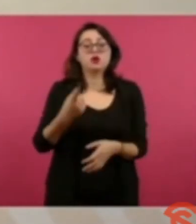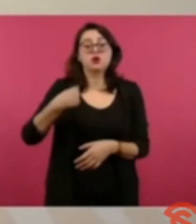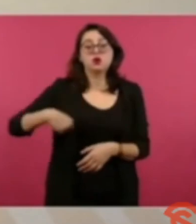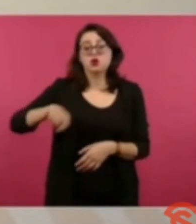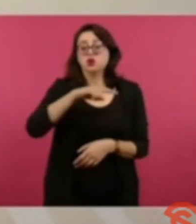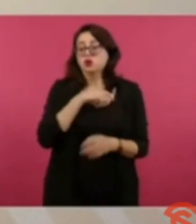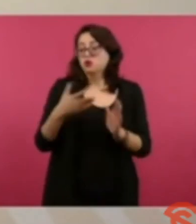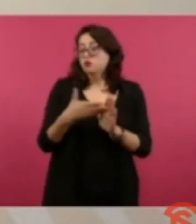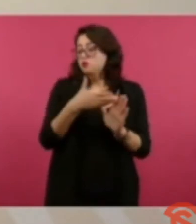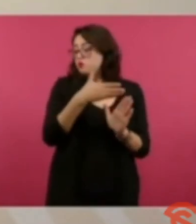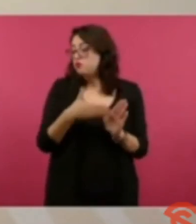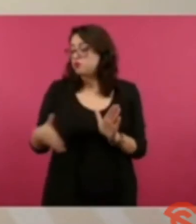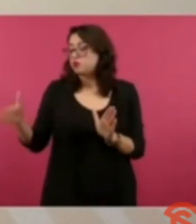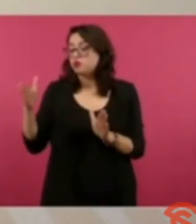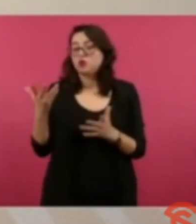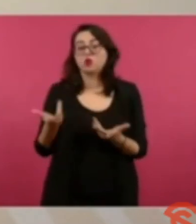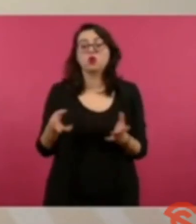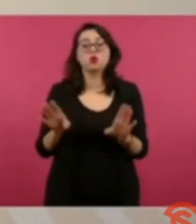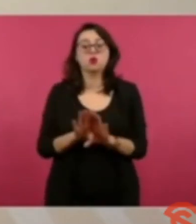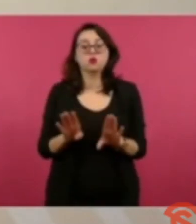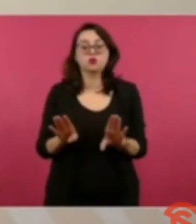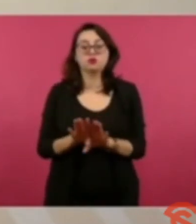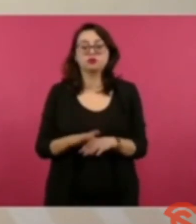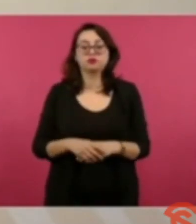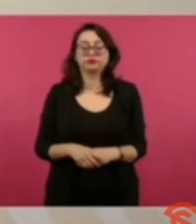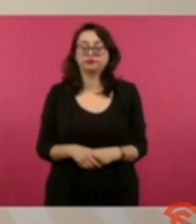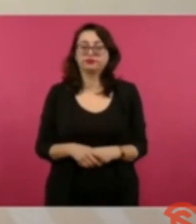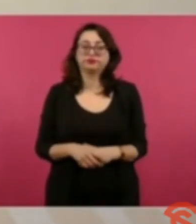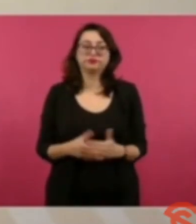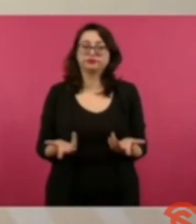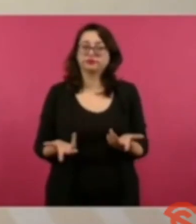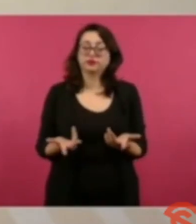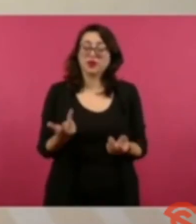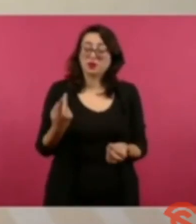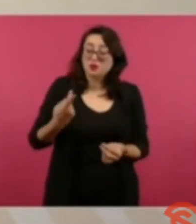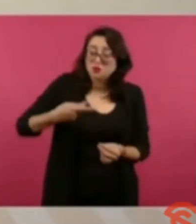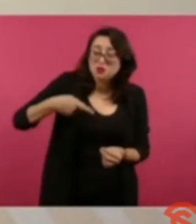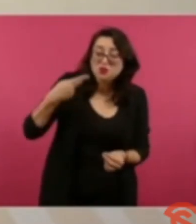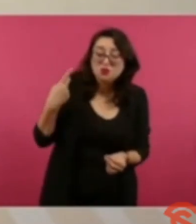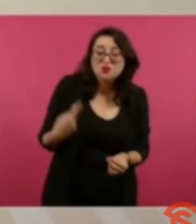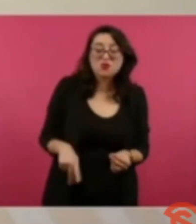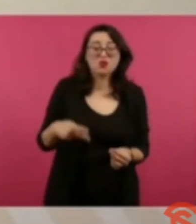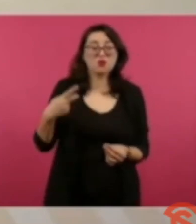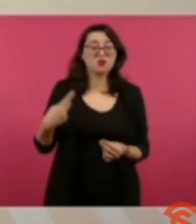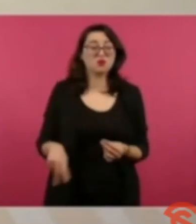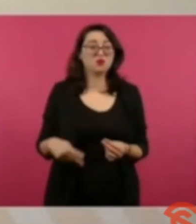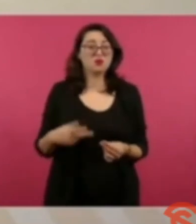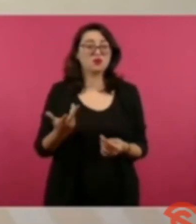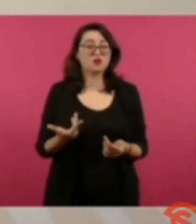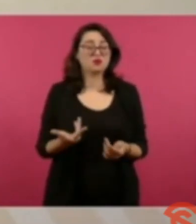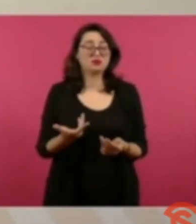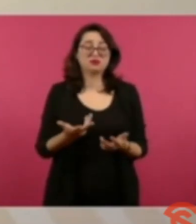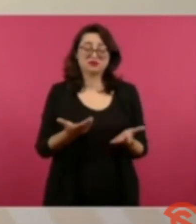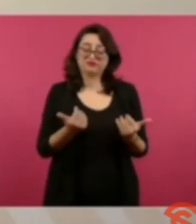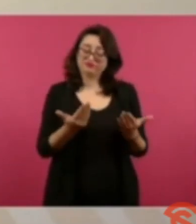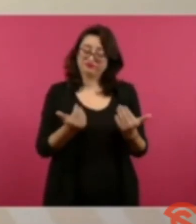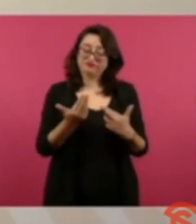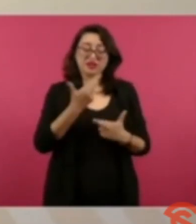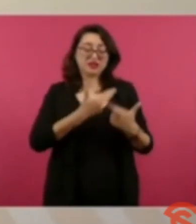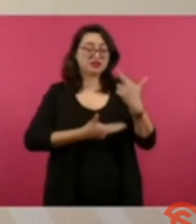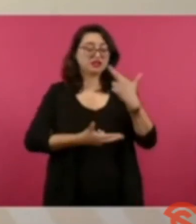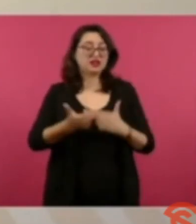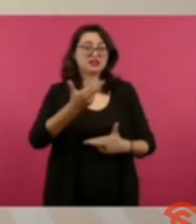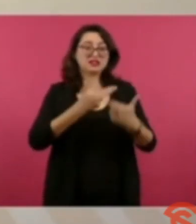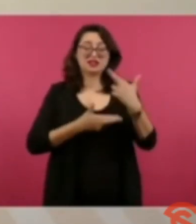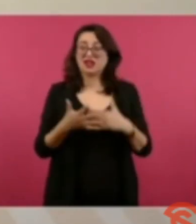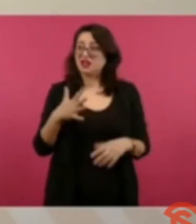pues es regresando a lo público, lo que es público, lo que es